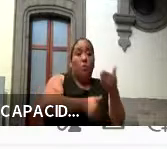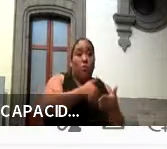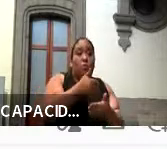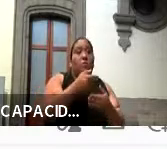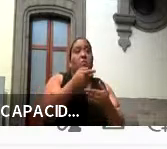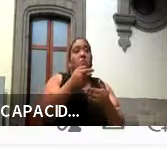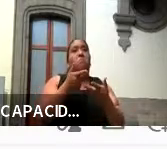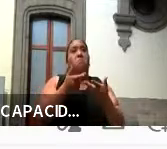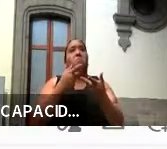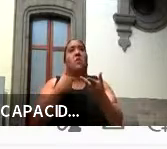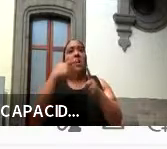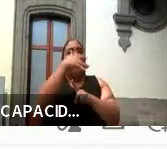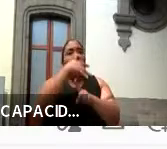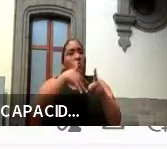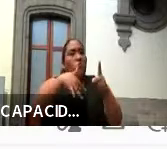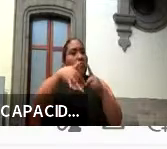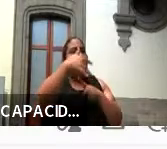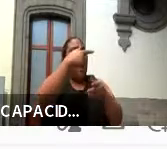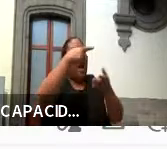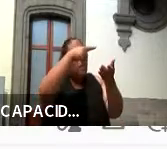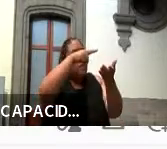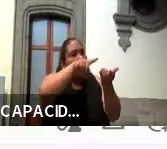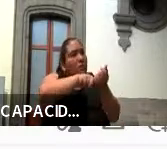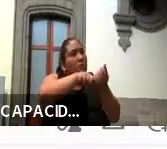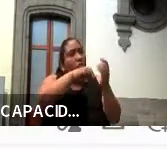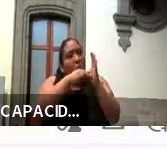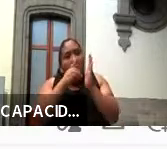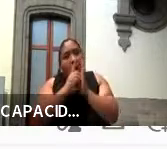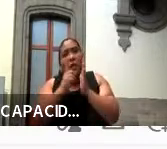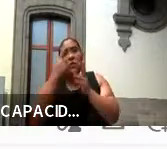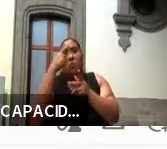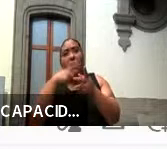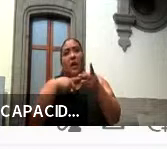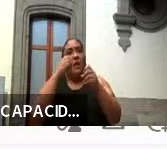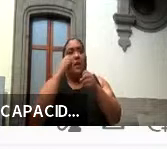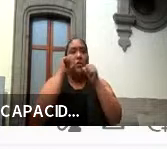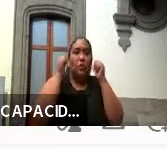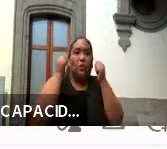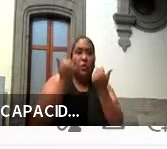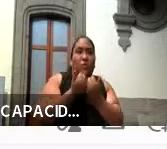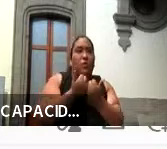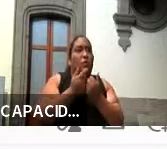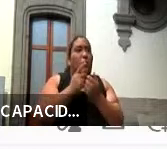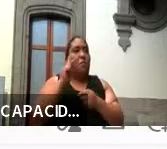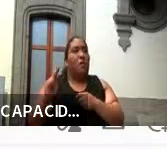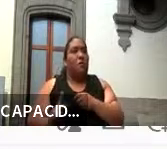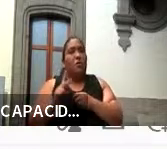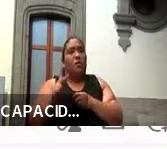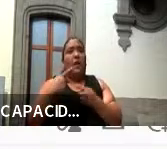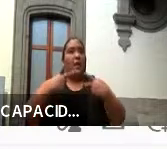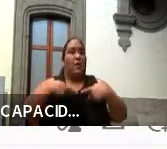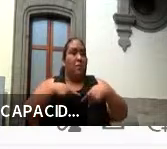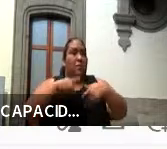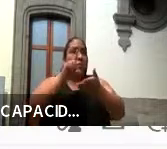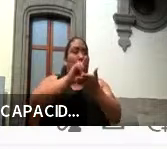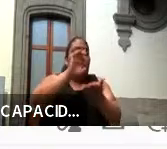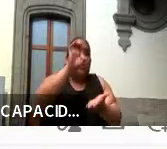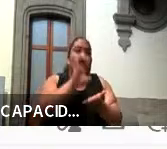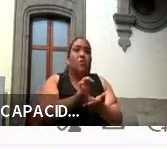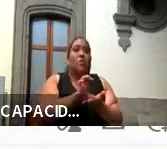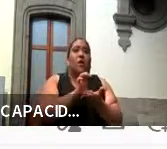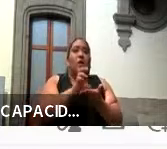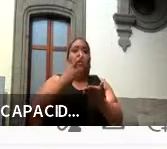esta metodología. Las organizaciones de, para y por los derechos de las personas con discapacidad, que formaban a su